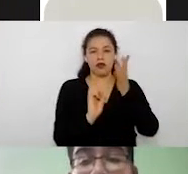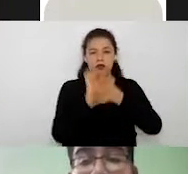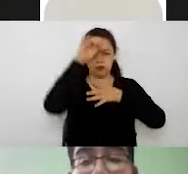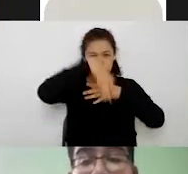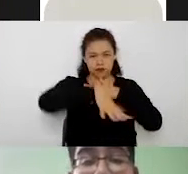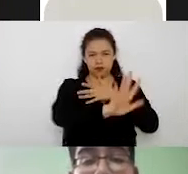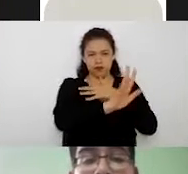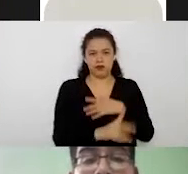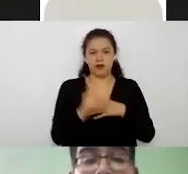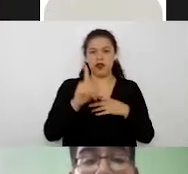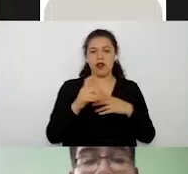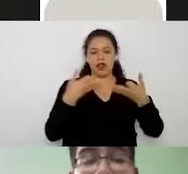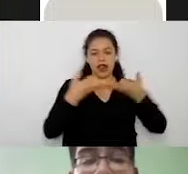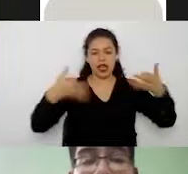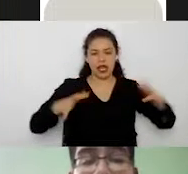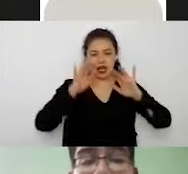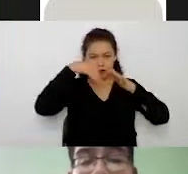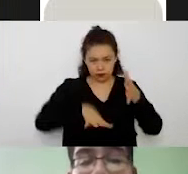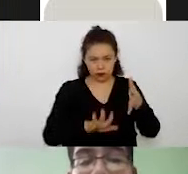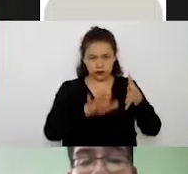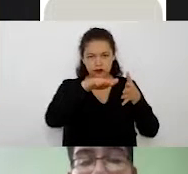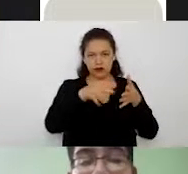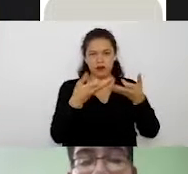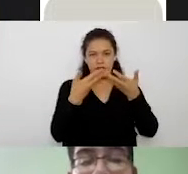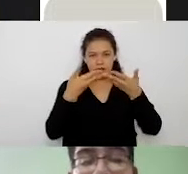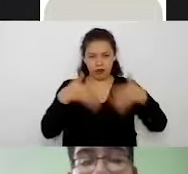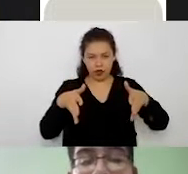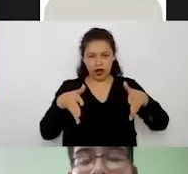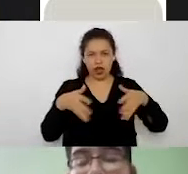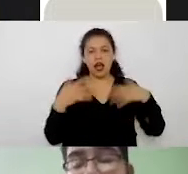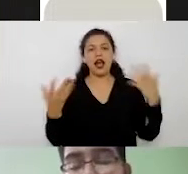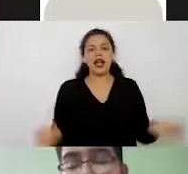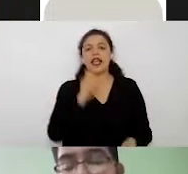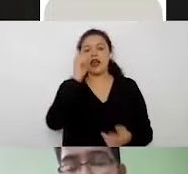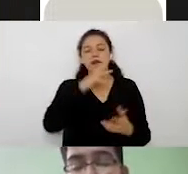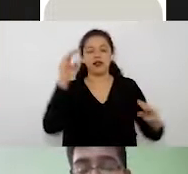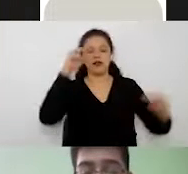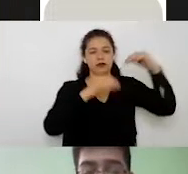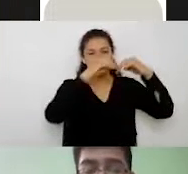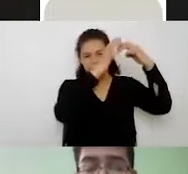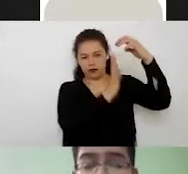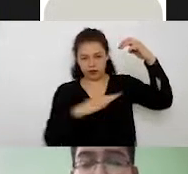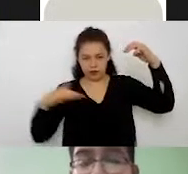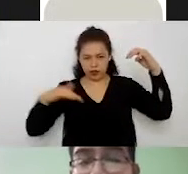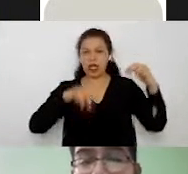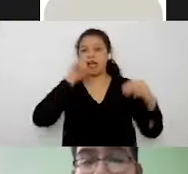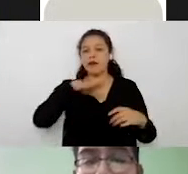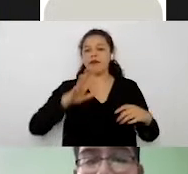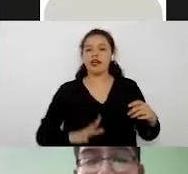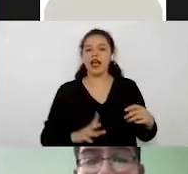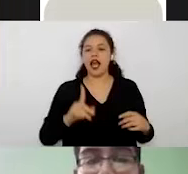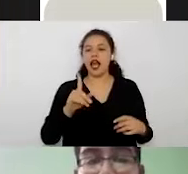los hundimientos, como son los deslizamientos de suelos y los maremotos. Y estábamos checando